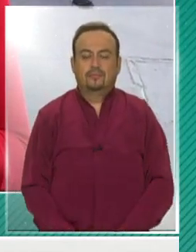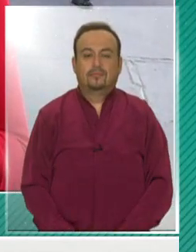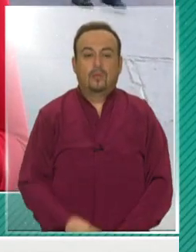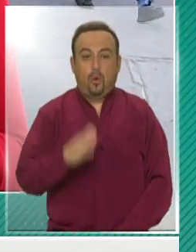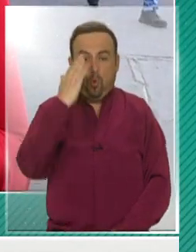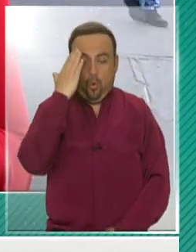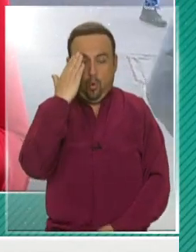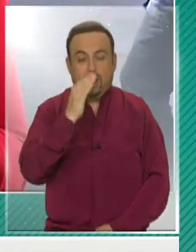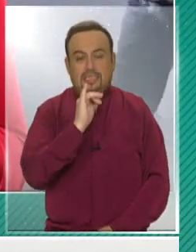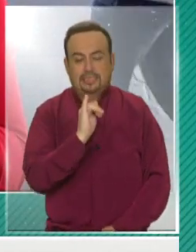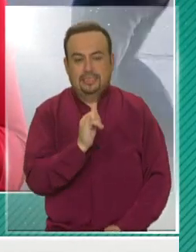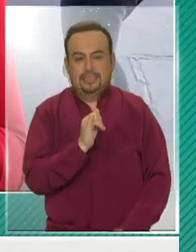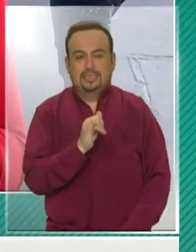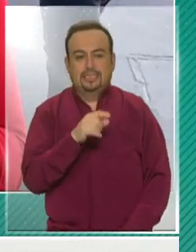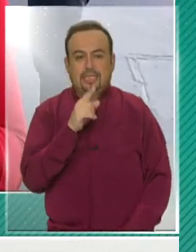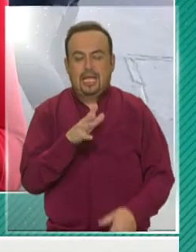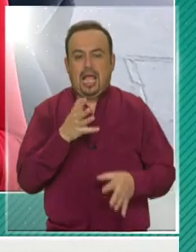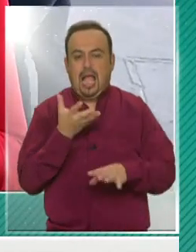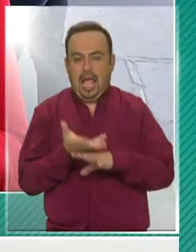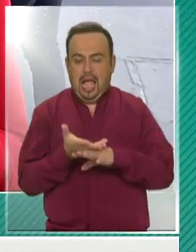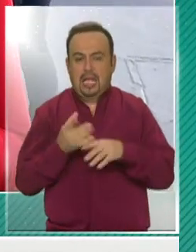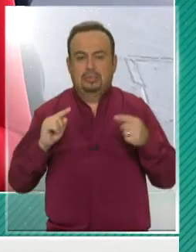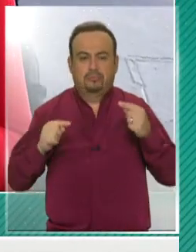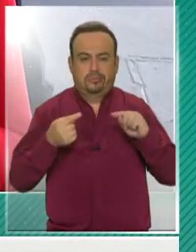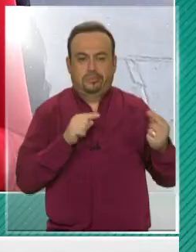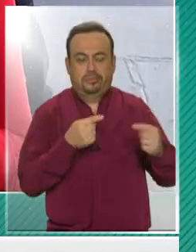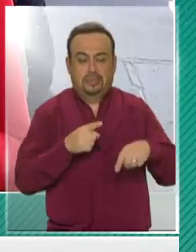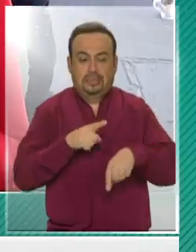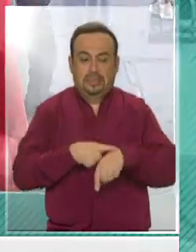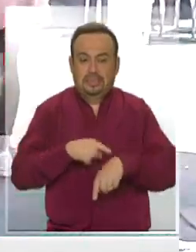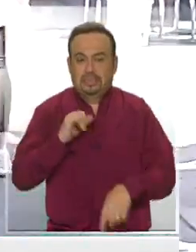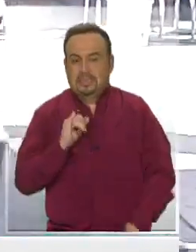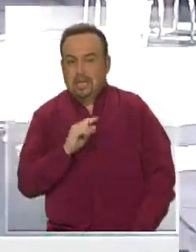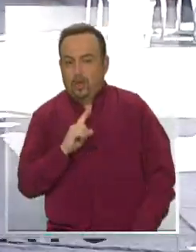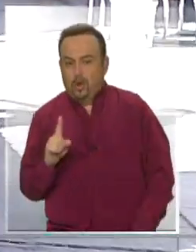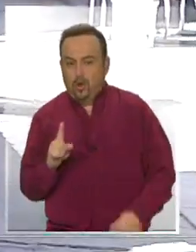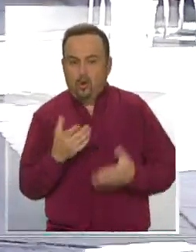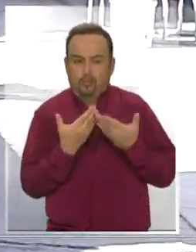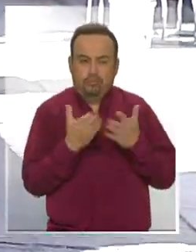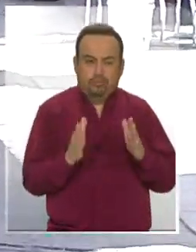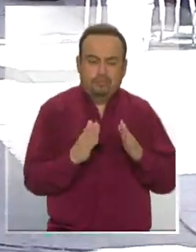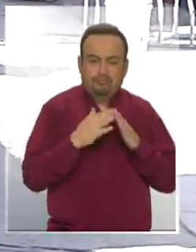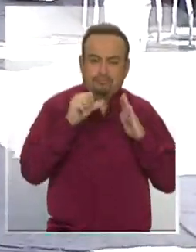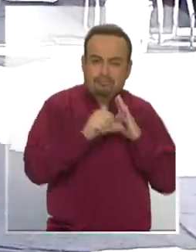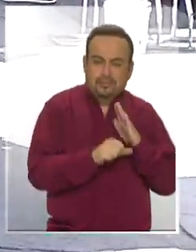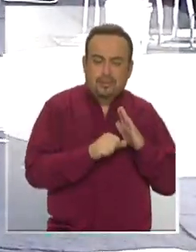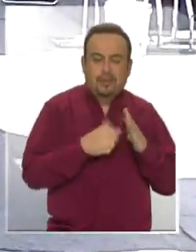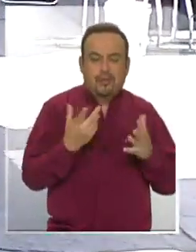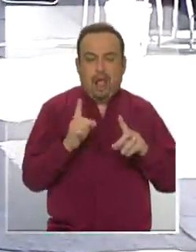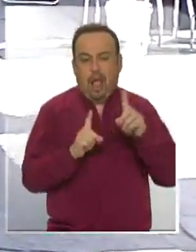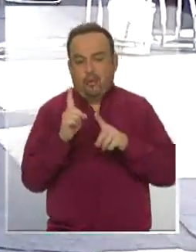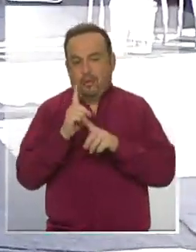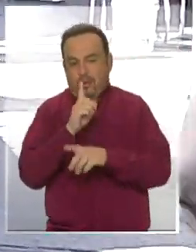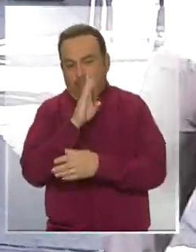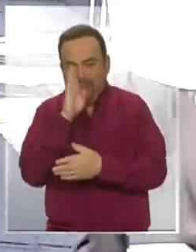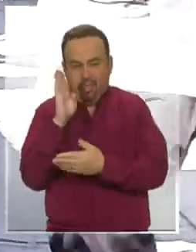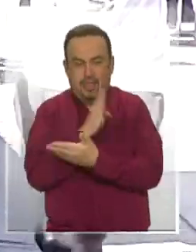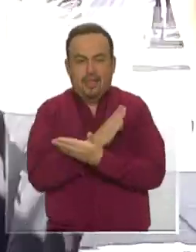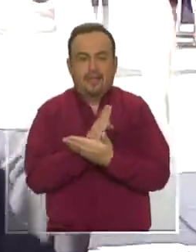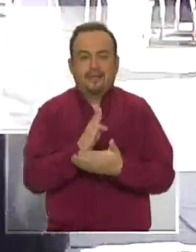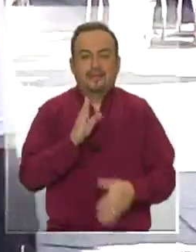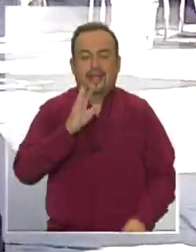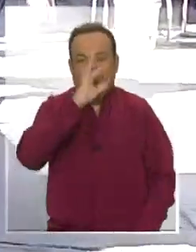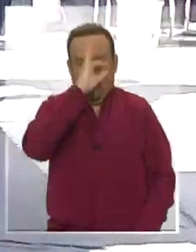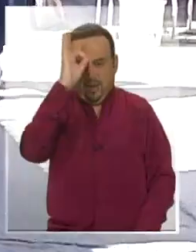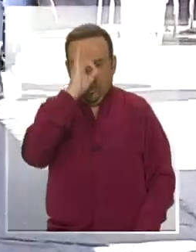Hola Priscila, sí, hay discusión por supuesto si era el tiempo necesario, si ya era hora de abrir estos centros comerciales o no, para algunos sí,